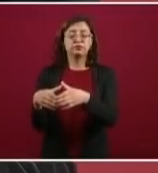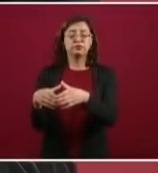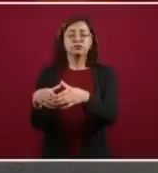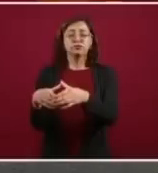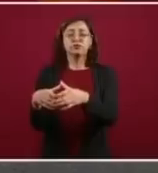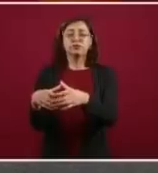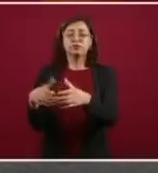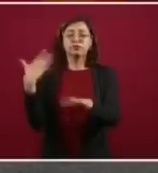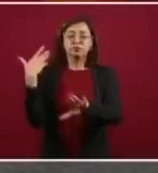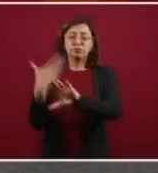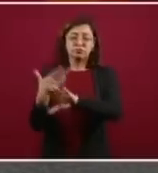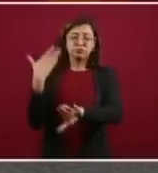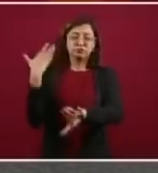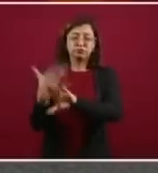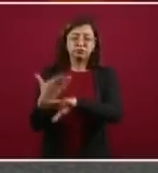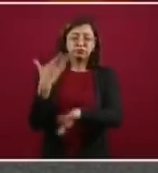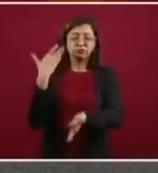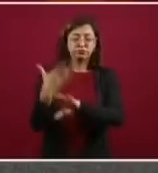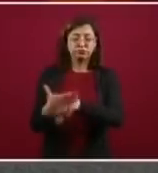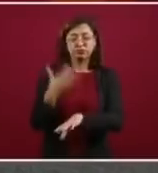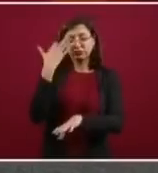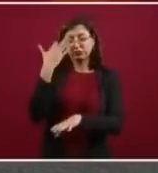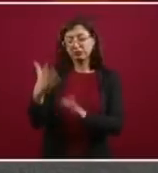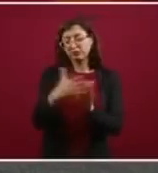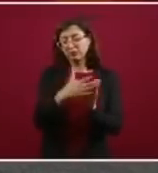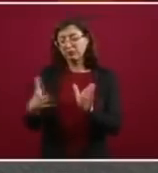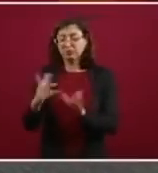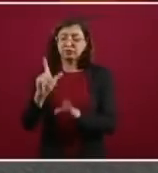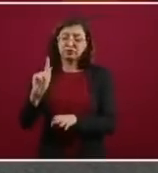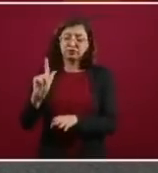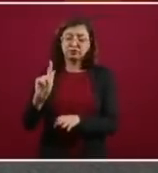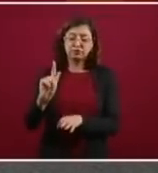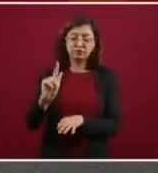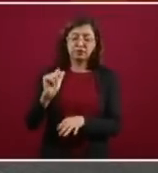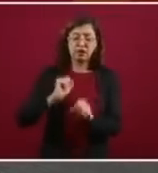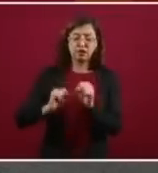fueron perseguidos durante los años 70